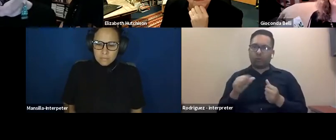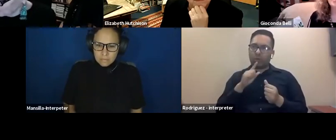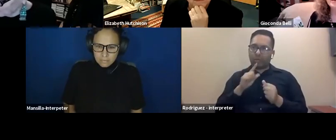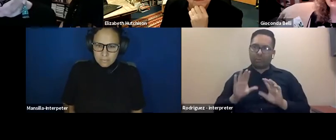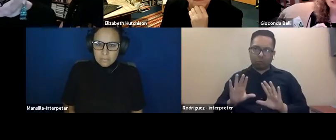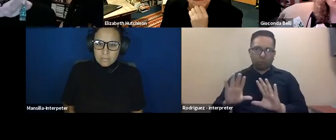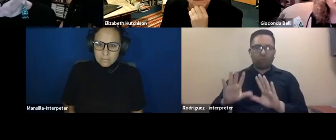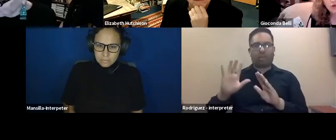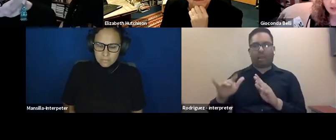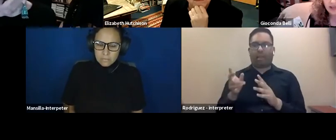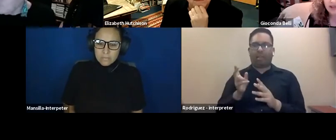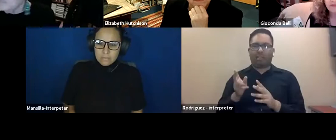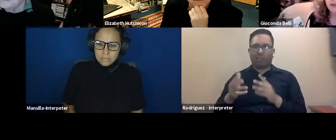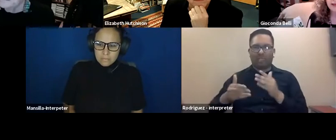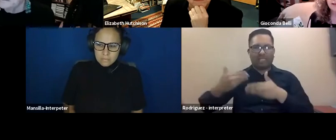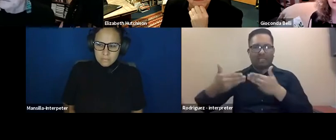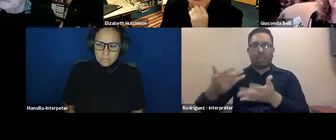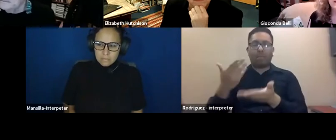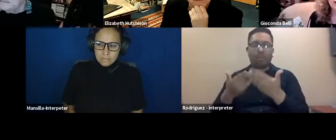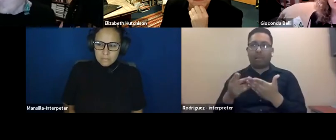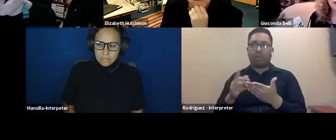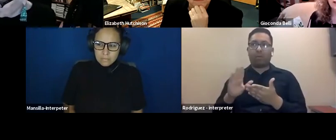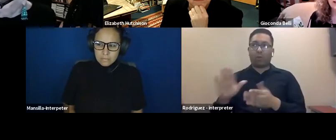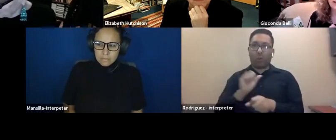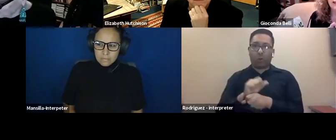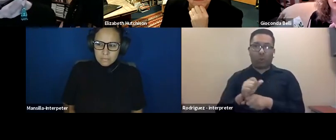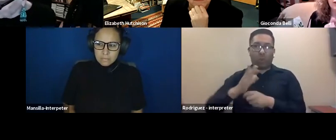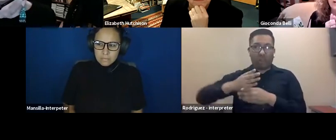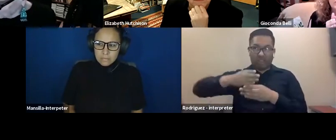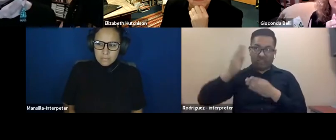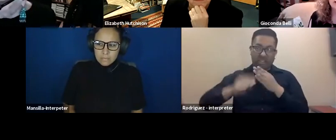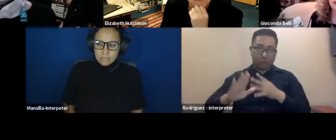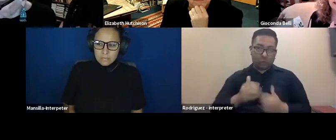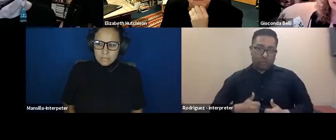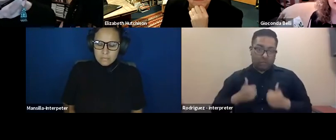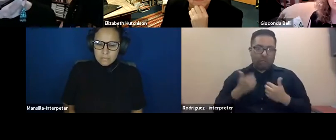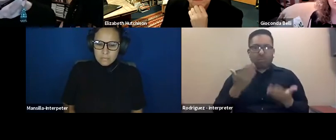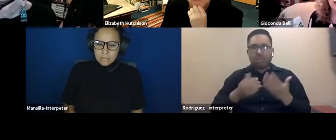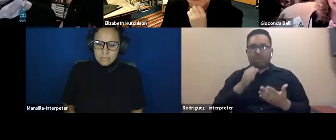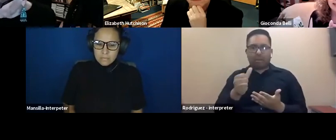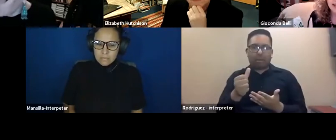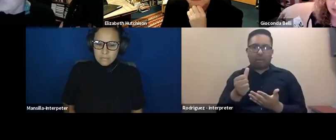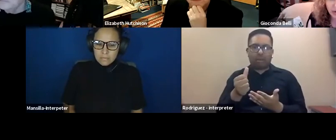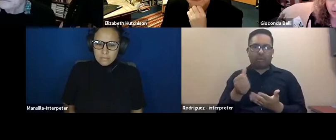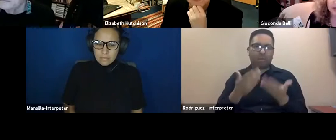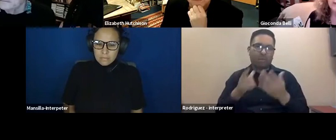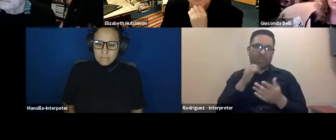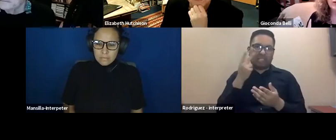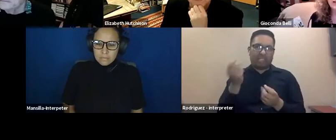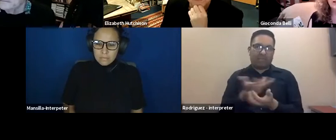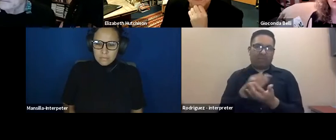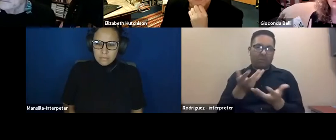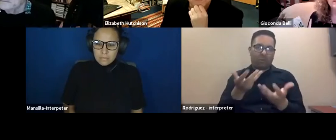A lo mejor no van a ver todo lo que quieren ver, pero lo que es importante es saber que uno hace algo,